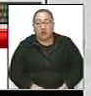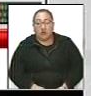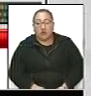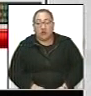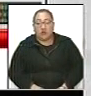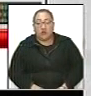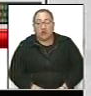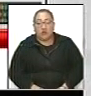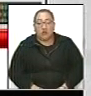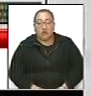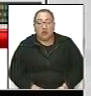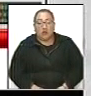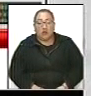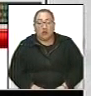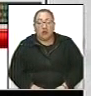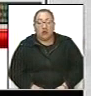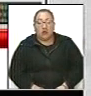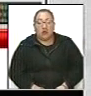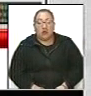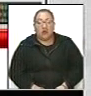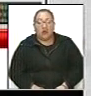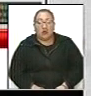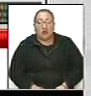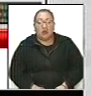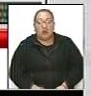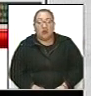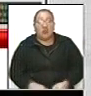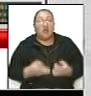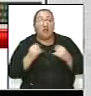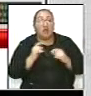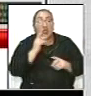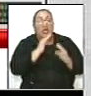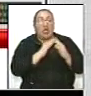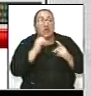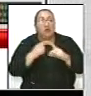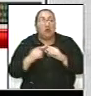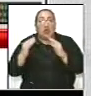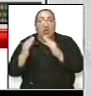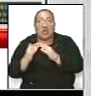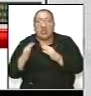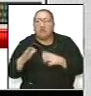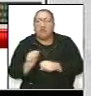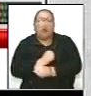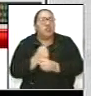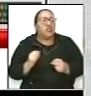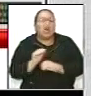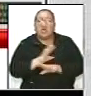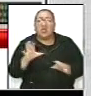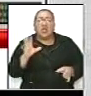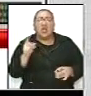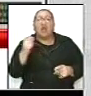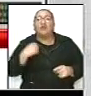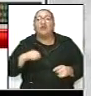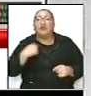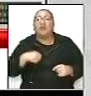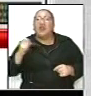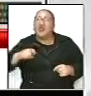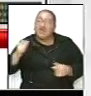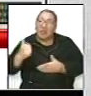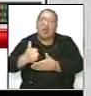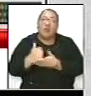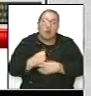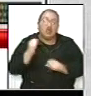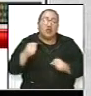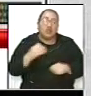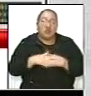primer lugar, ese diagnóstico responda a la realidad de casa por casa. Imposible hacerlo sin gobiernos locales y el fortalecimiento